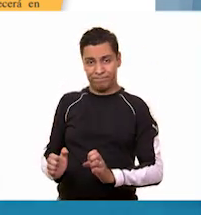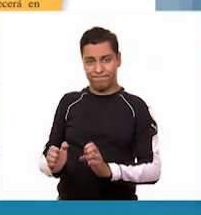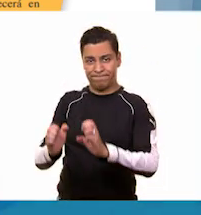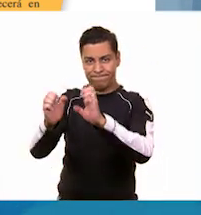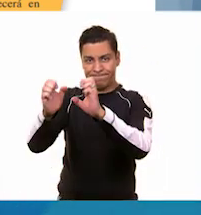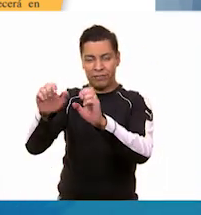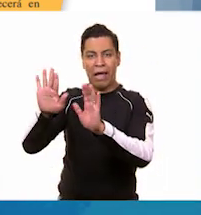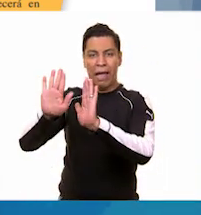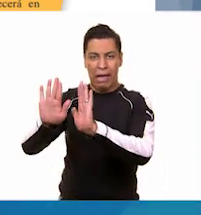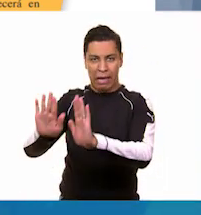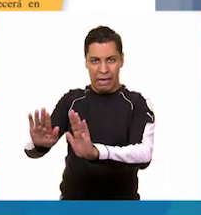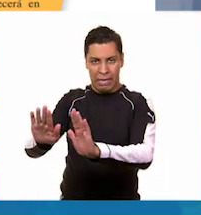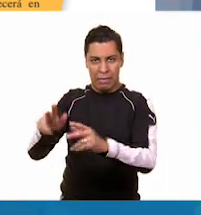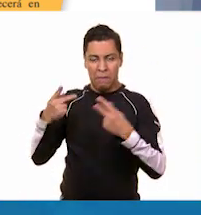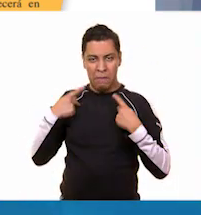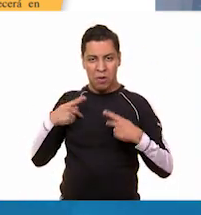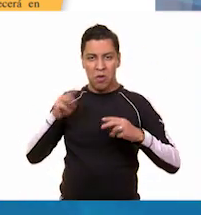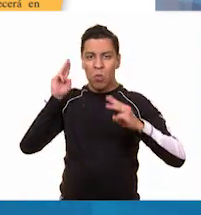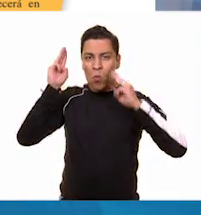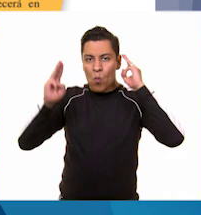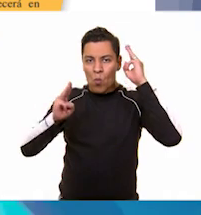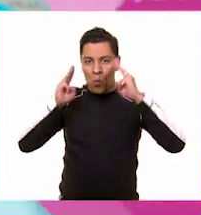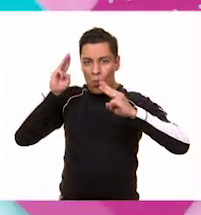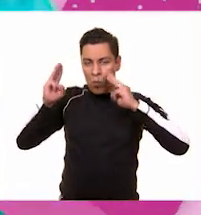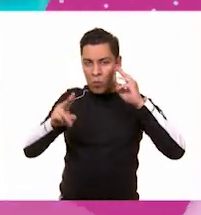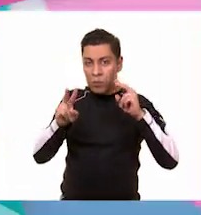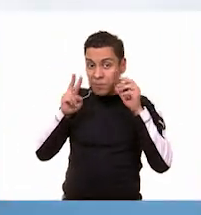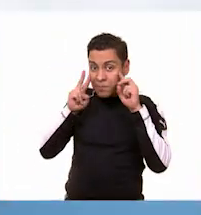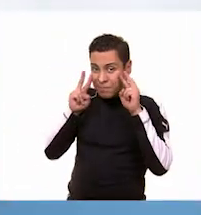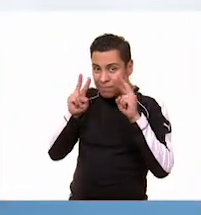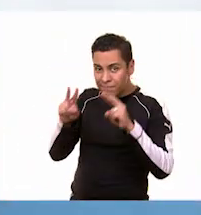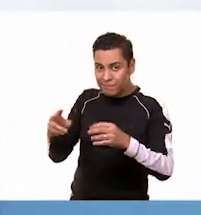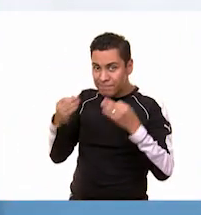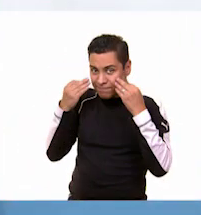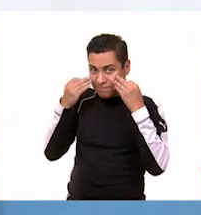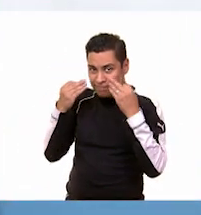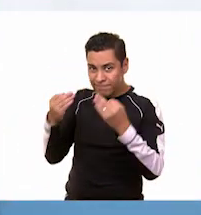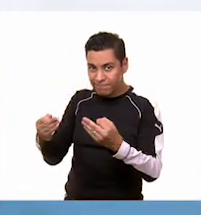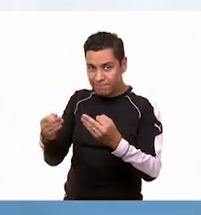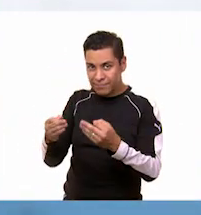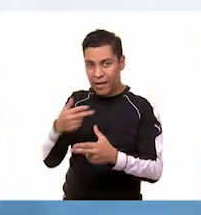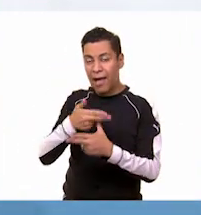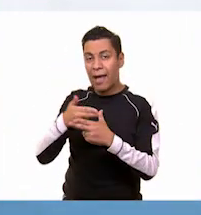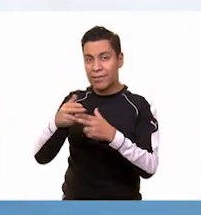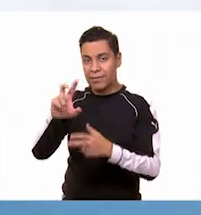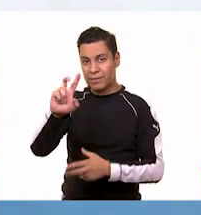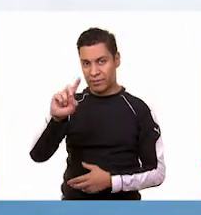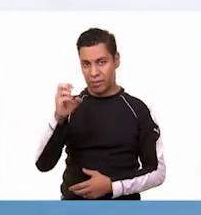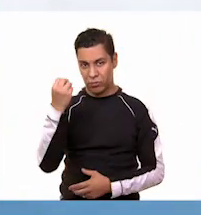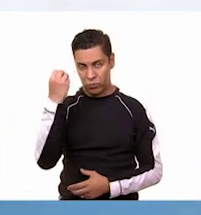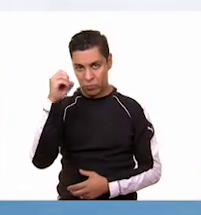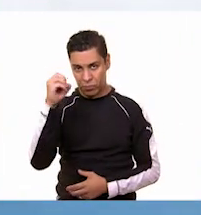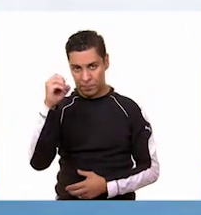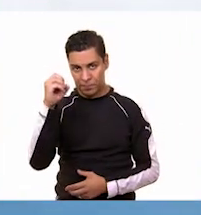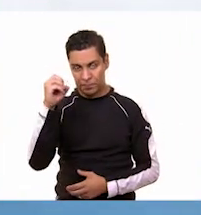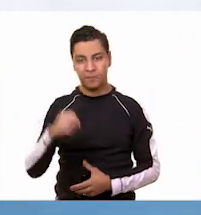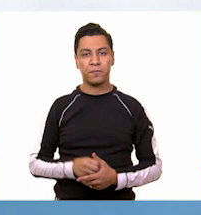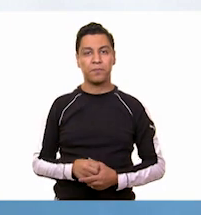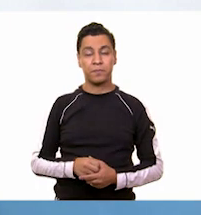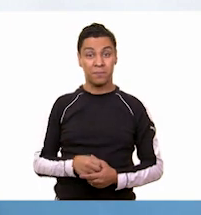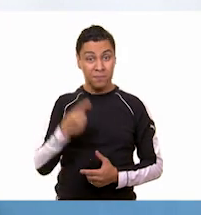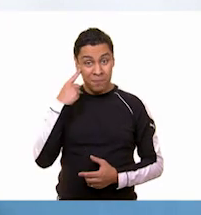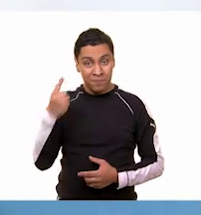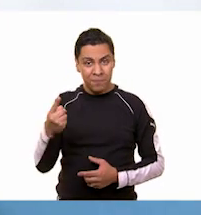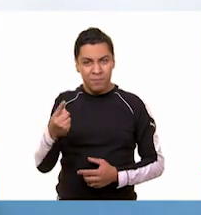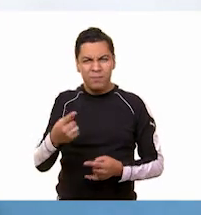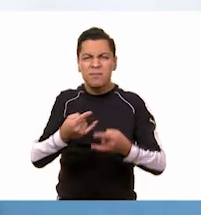en exhibición hasta el 30 de octubre. Si se dan cuenta, estos datos nos hablan sobre todo lo que va a